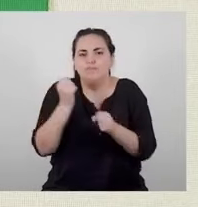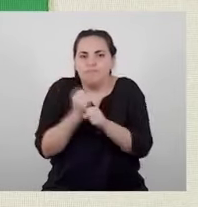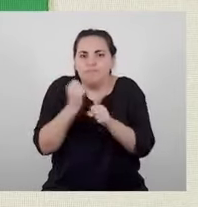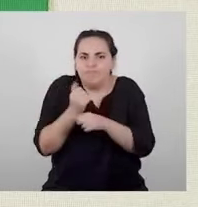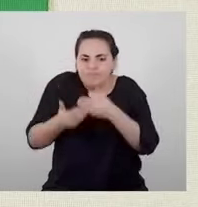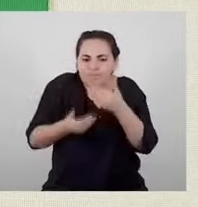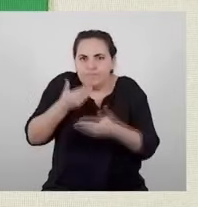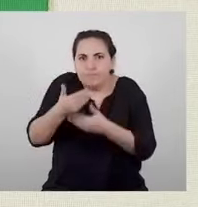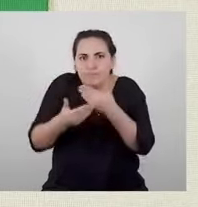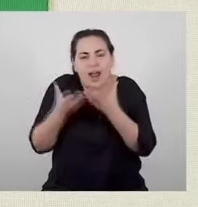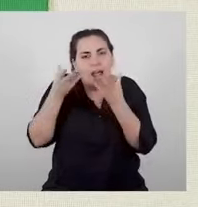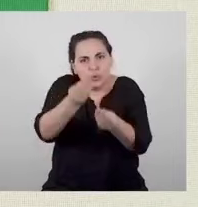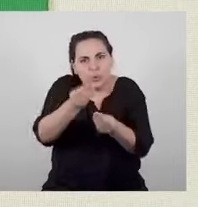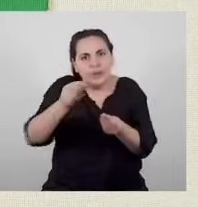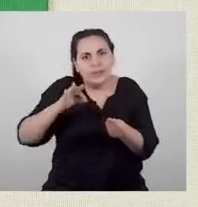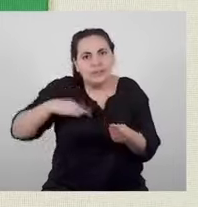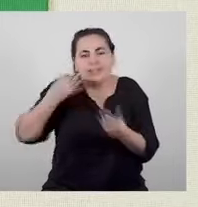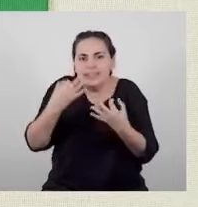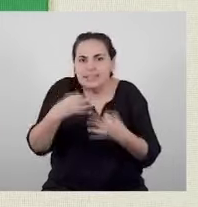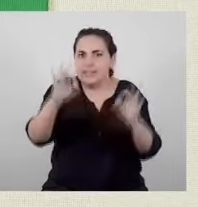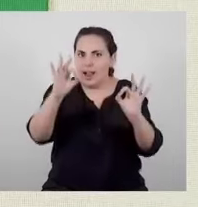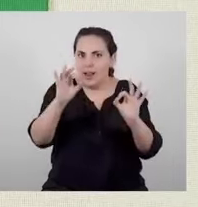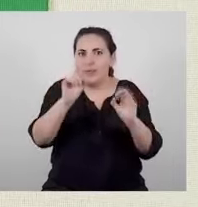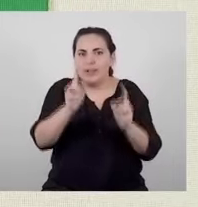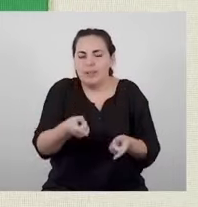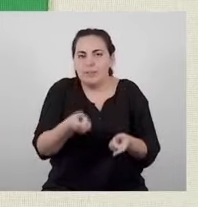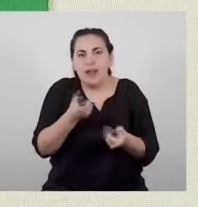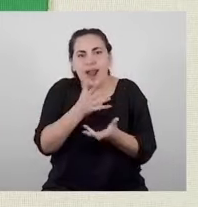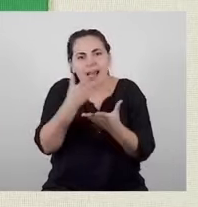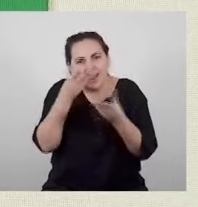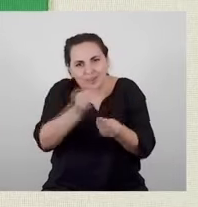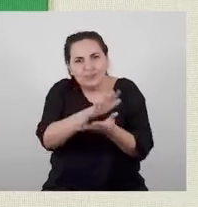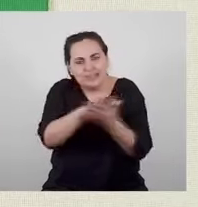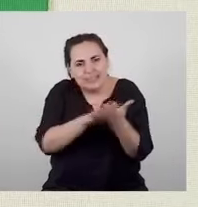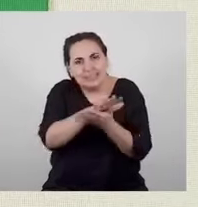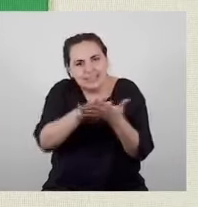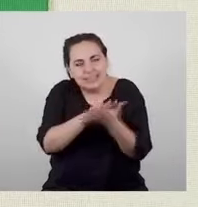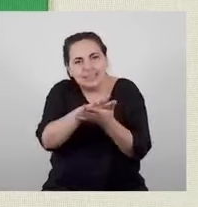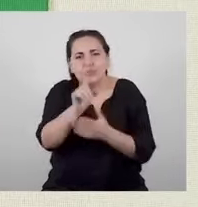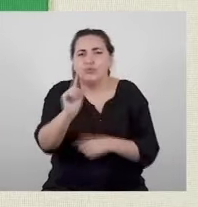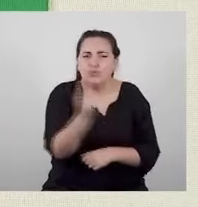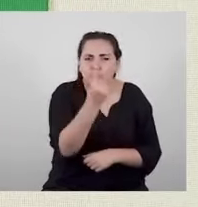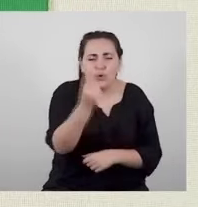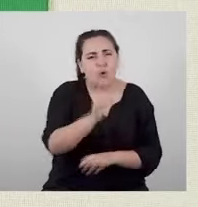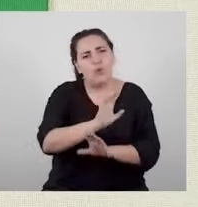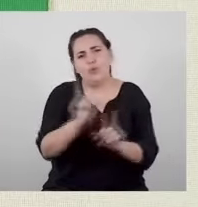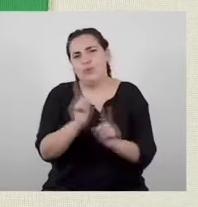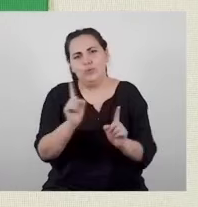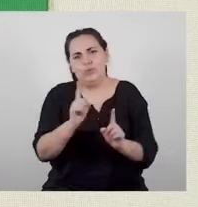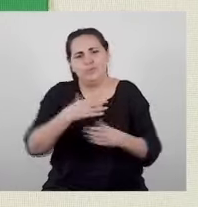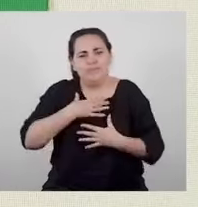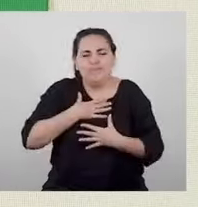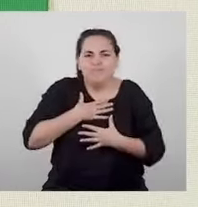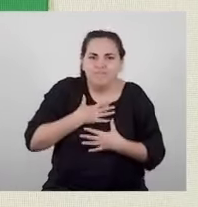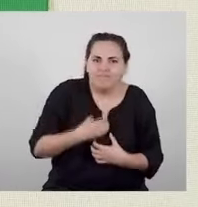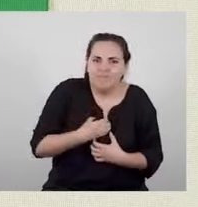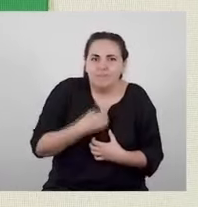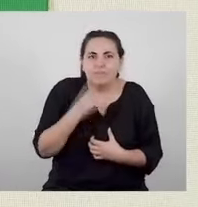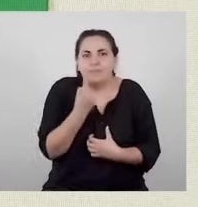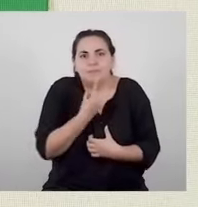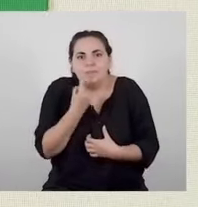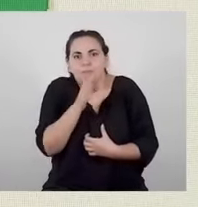salvarte la vida para hacértela a veces hasta también más fácil entonces no te quedes solo no te quedes sola con esa sensación compartila